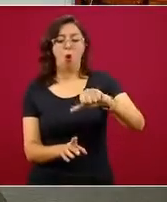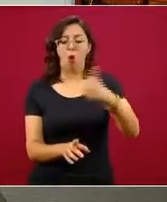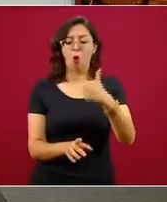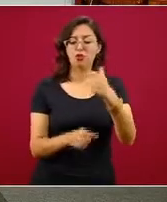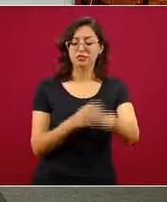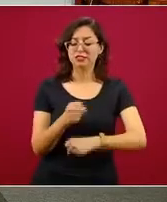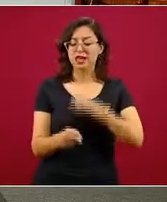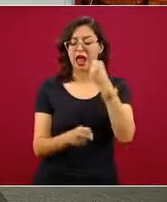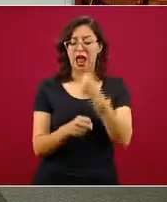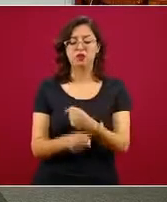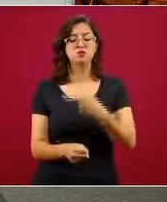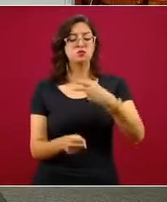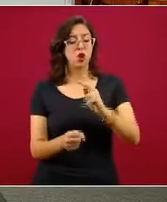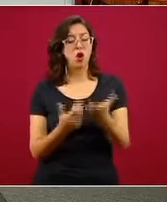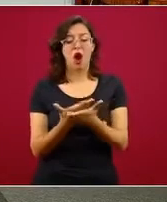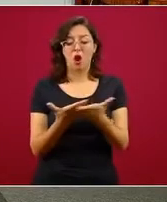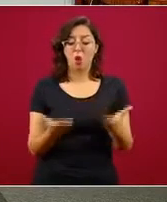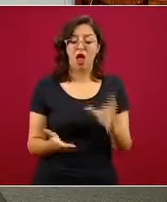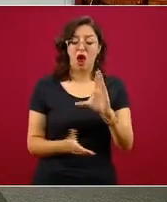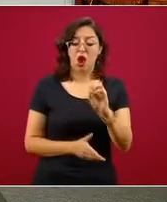lo dije desde el principio.